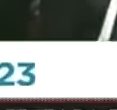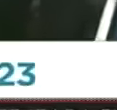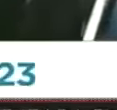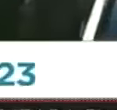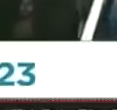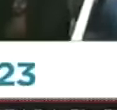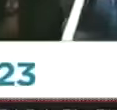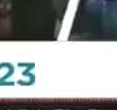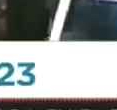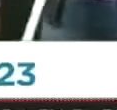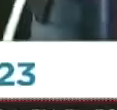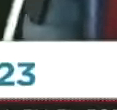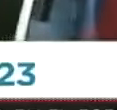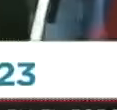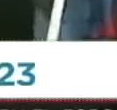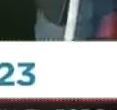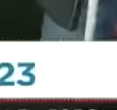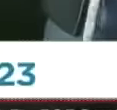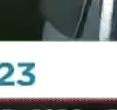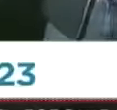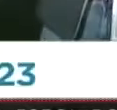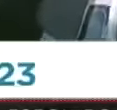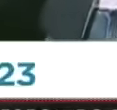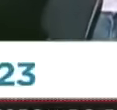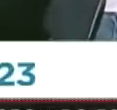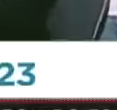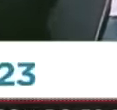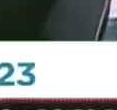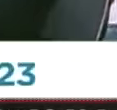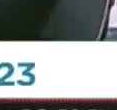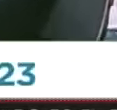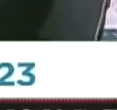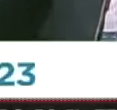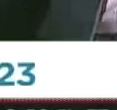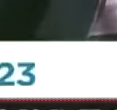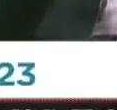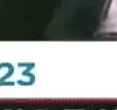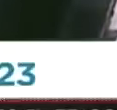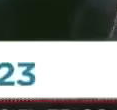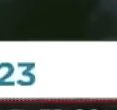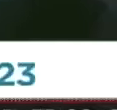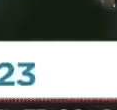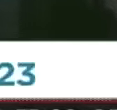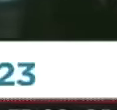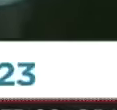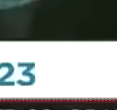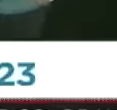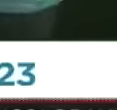Vamos a ir.